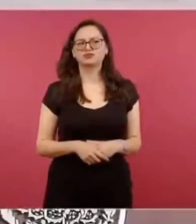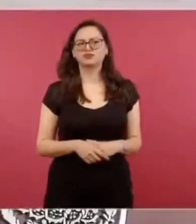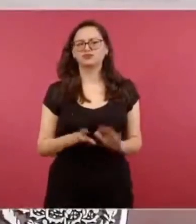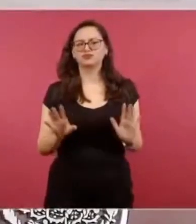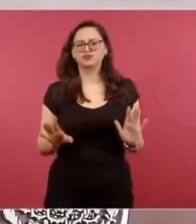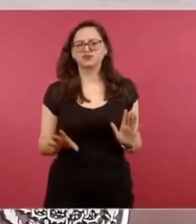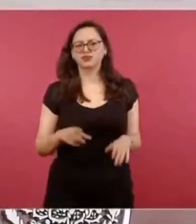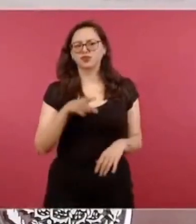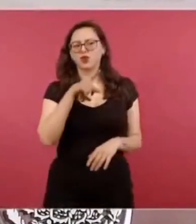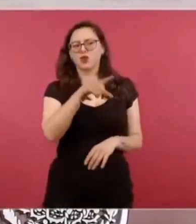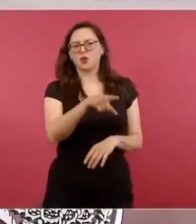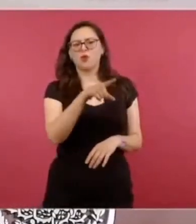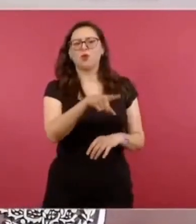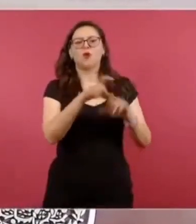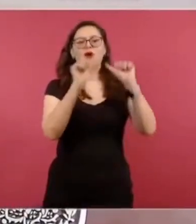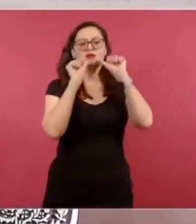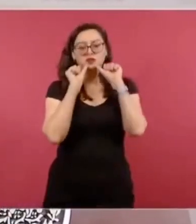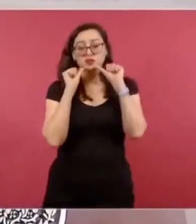dirige